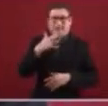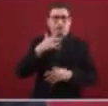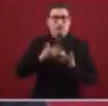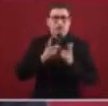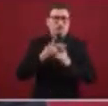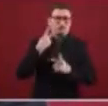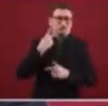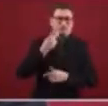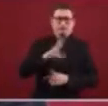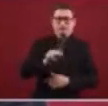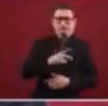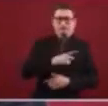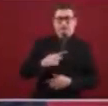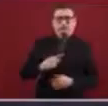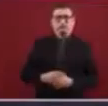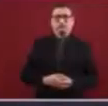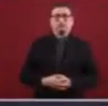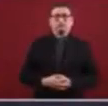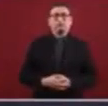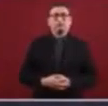política.